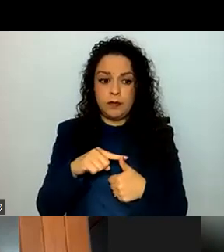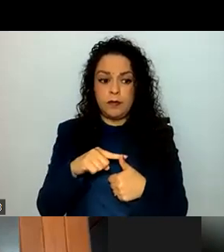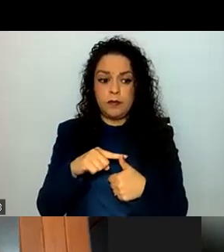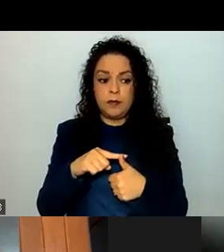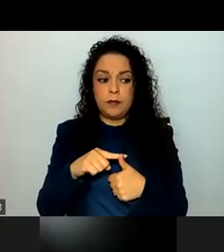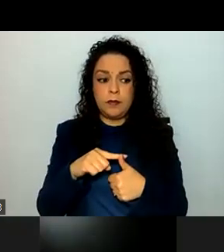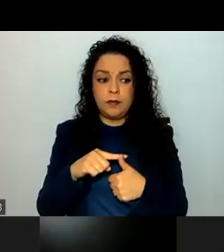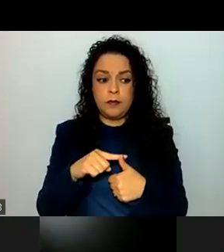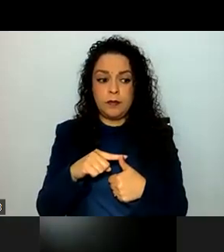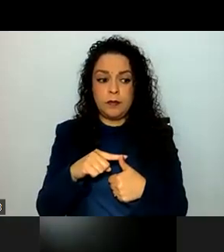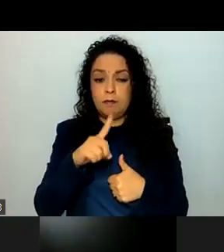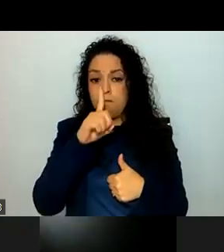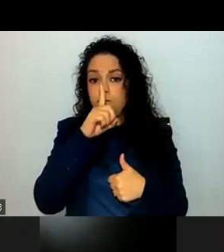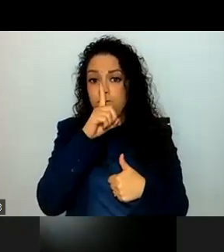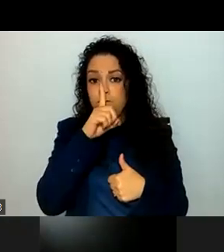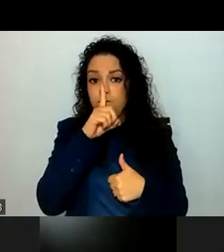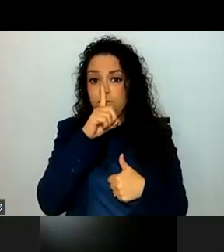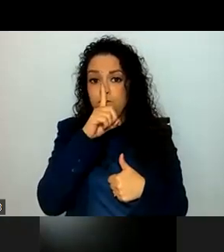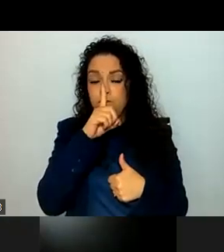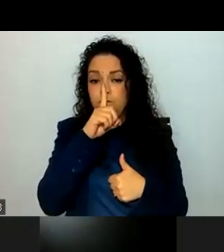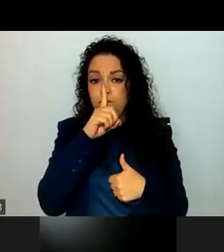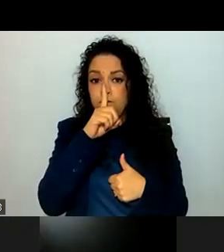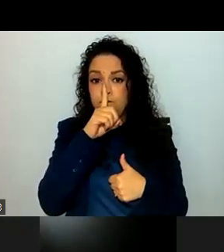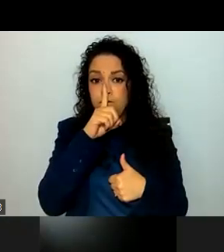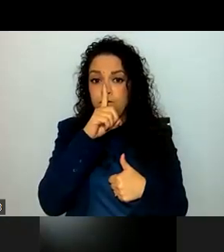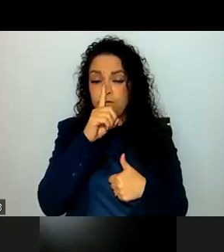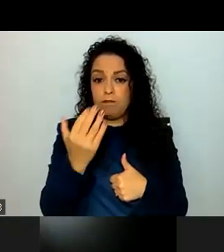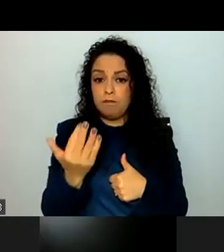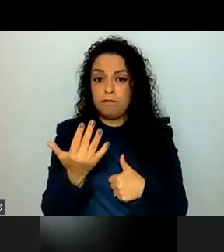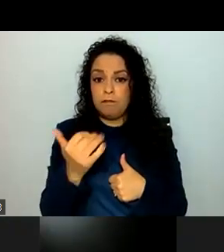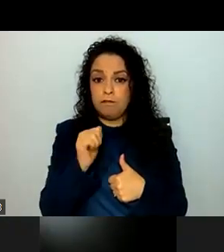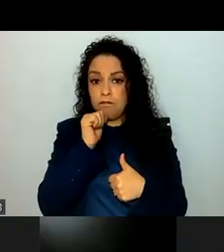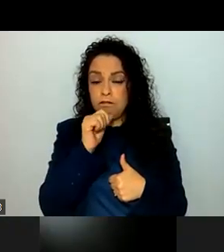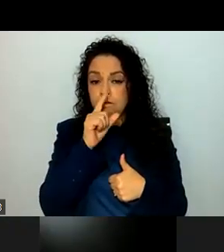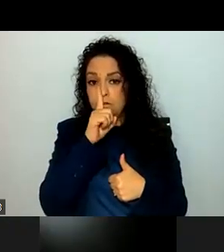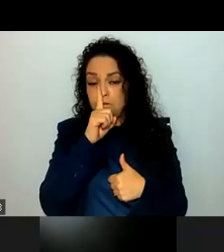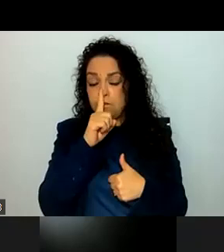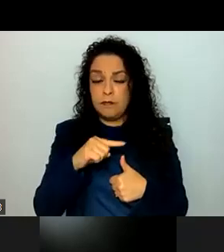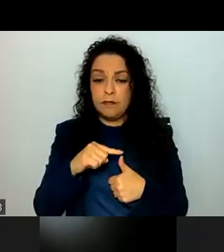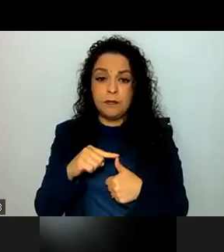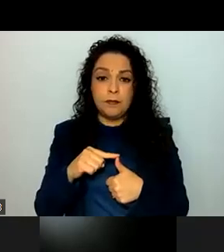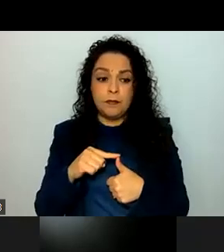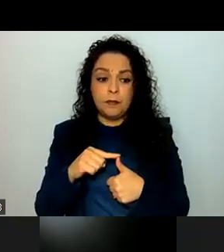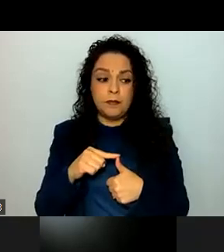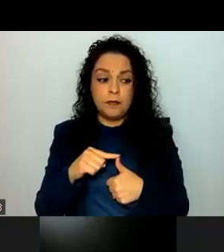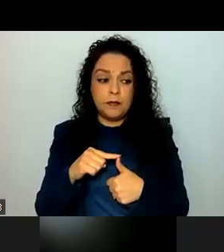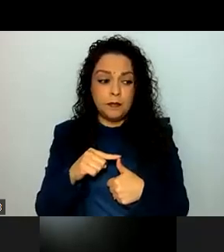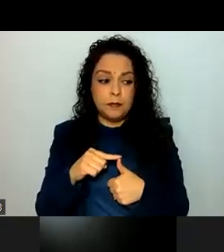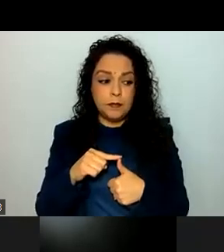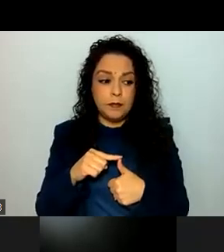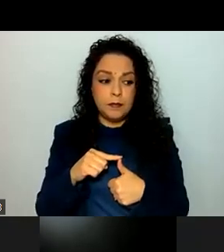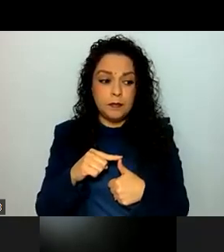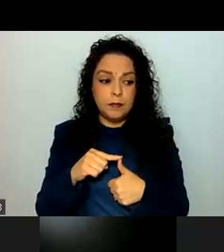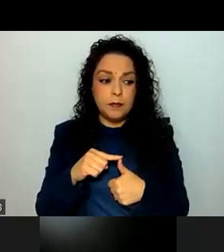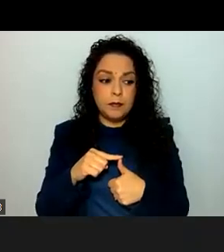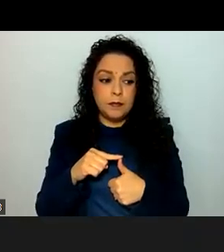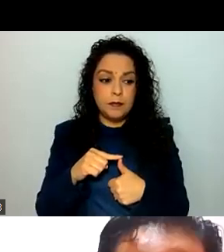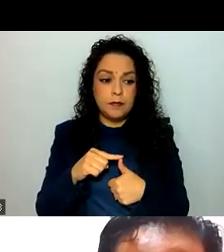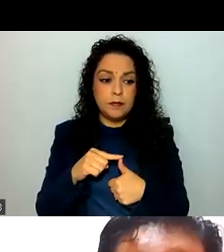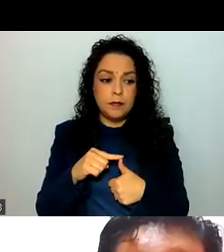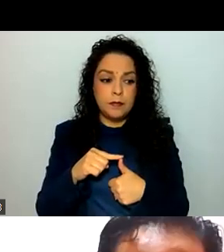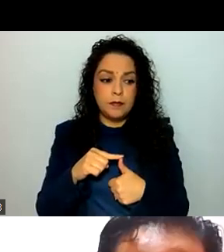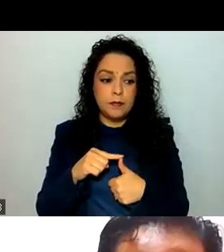Maestro Alfonso Vega González. esto indica